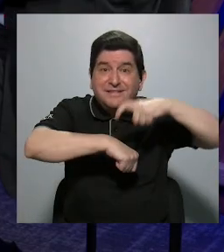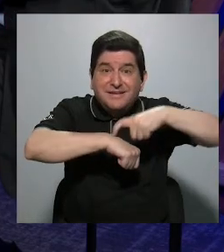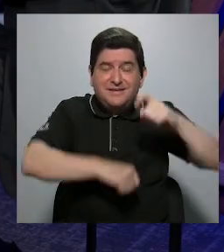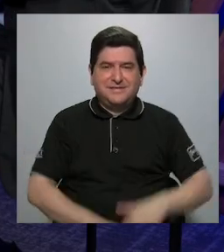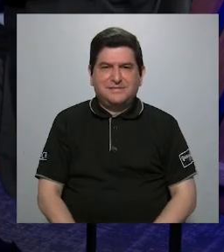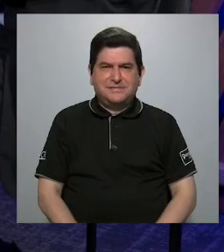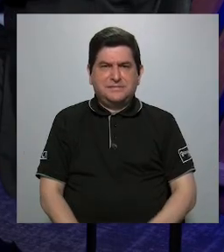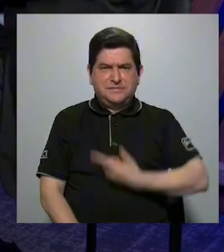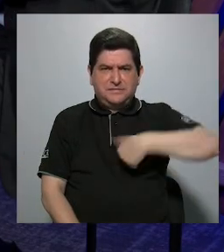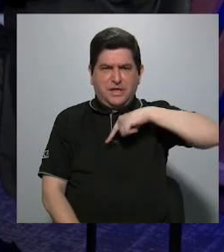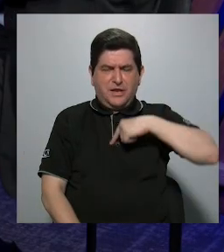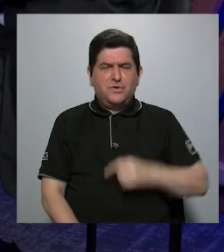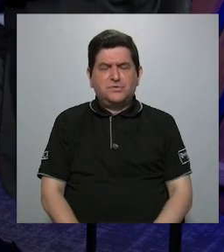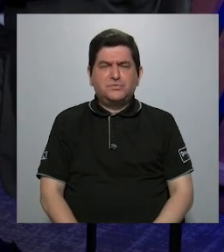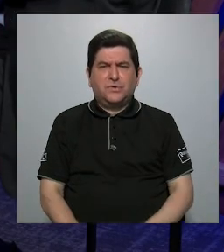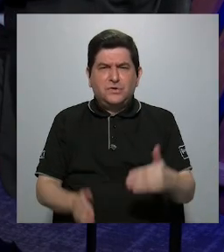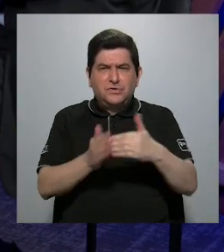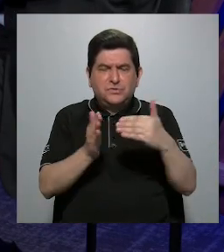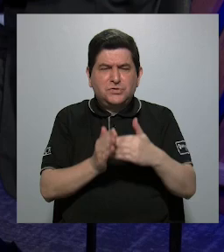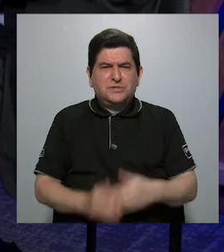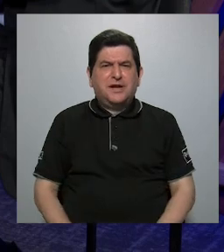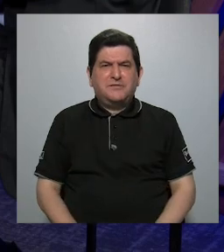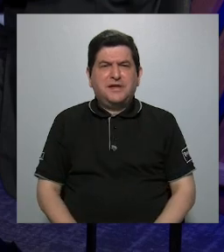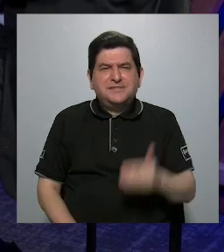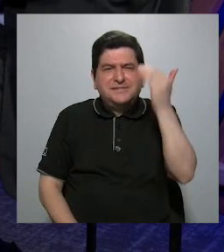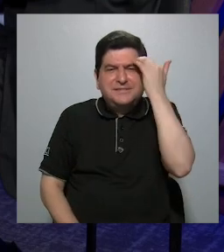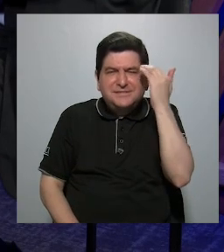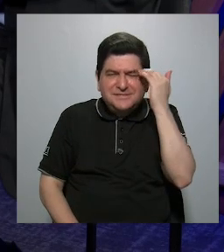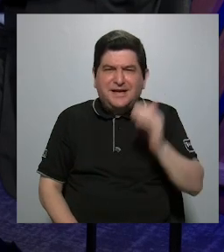época, logramos reconstruir la fachada.